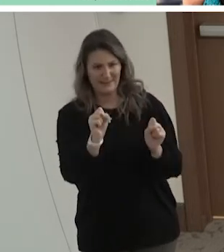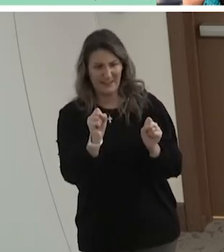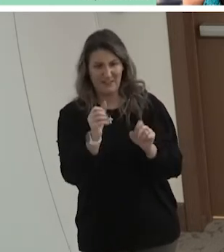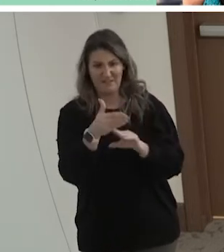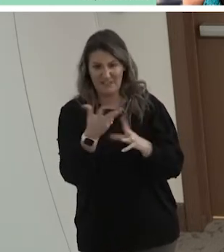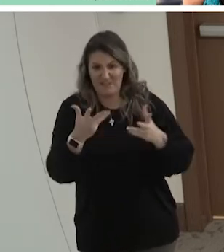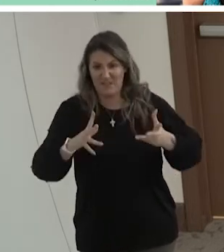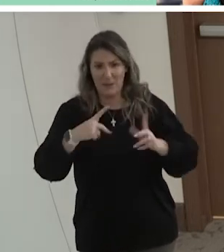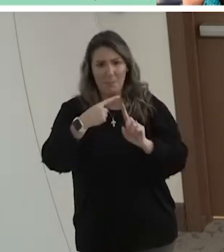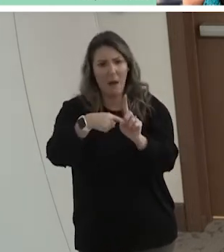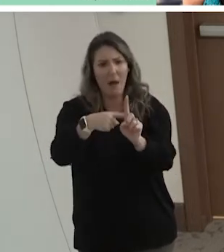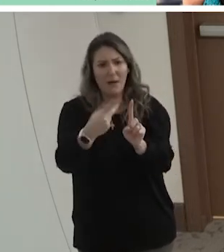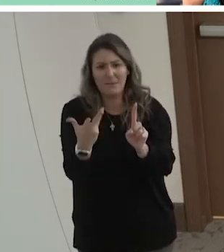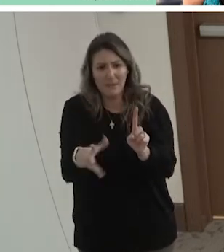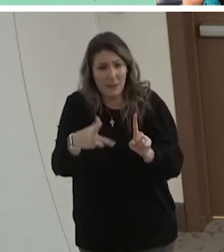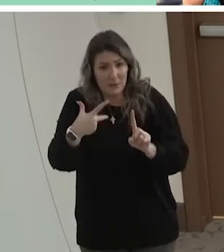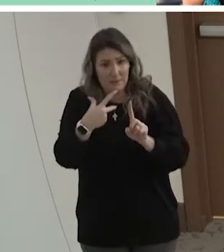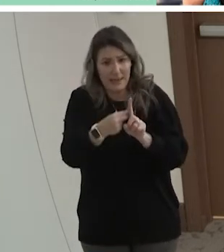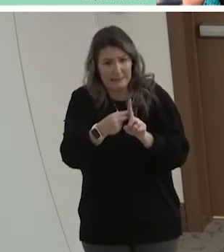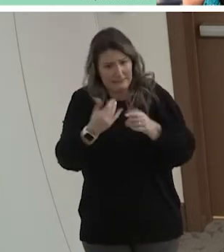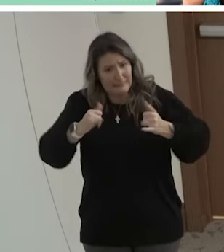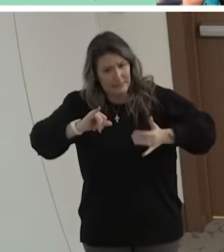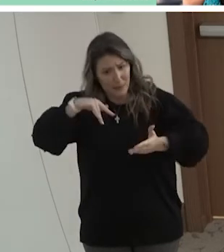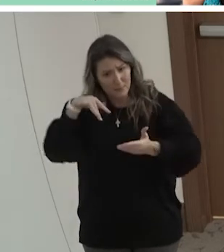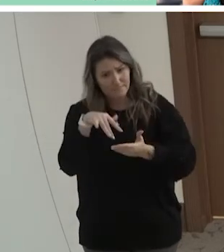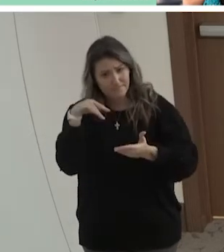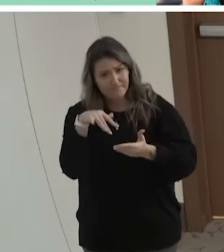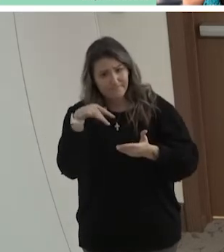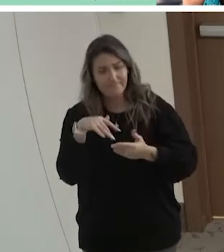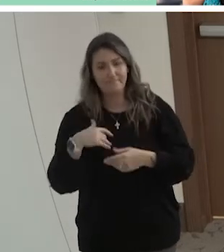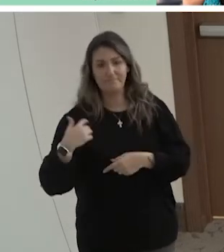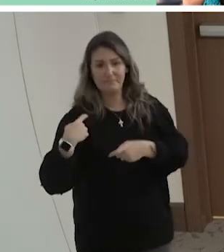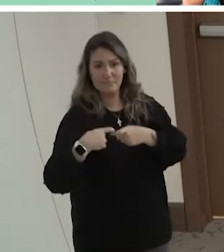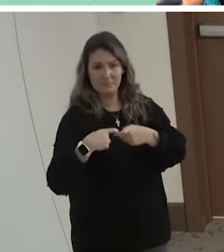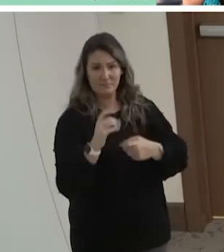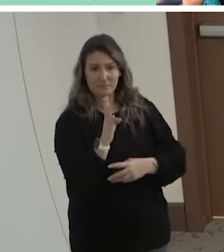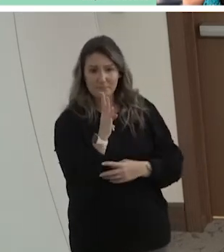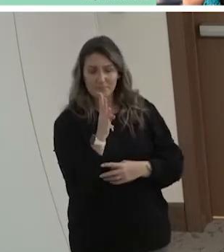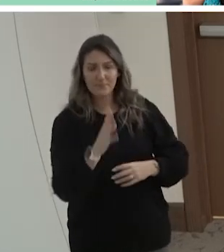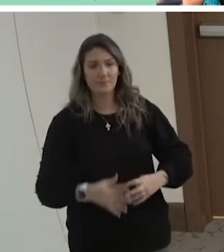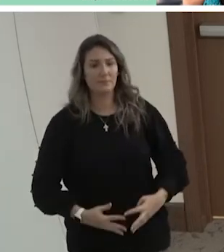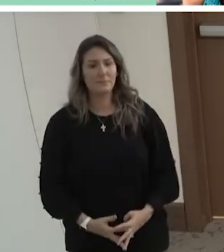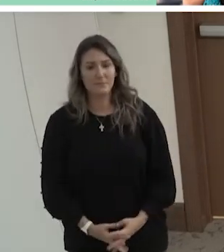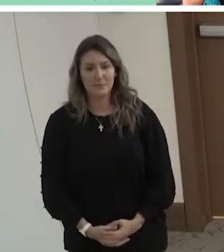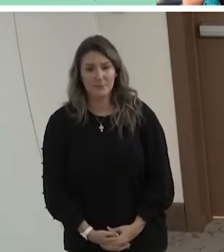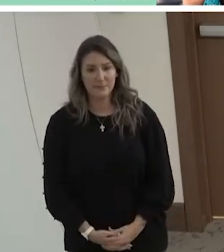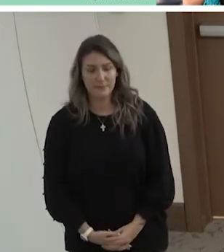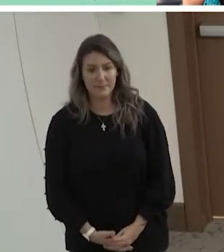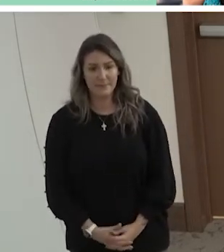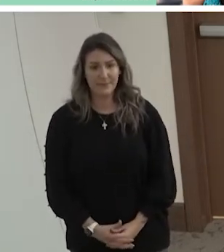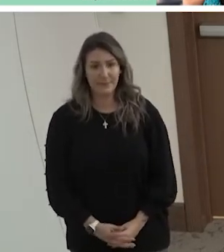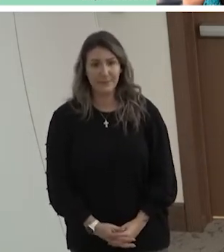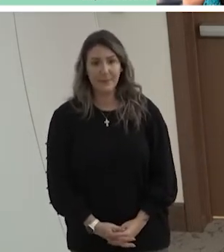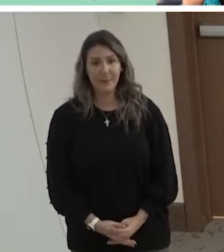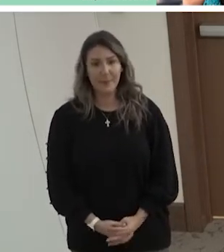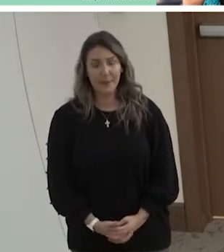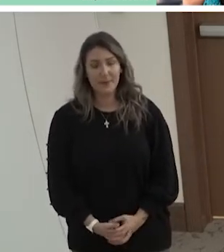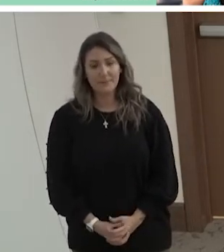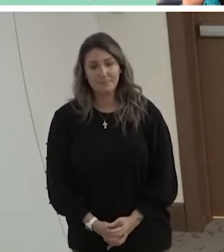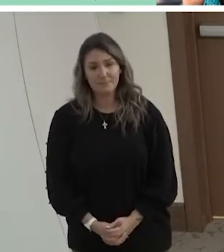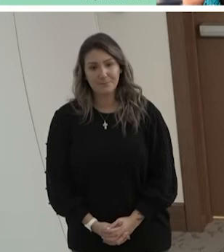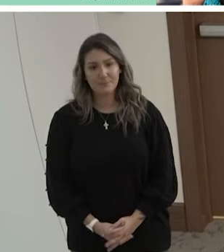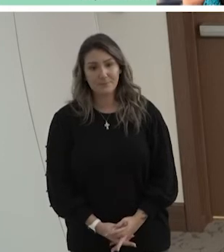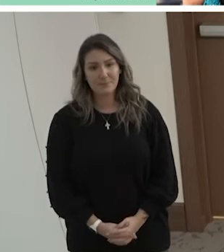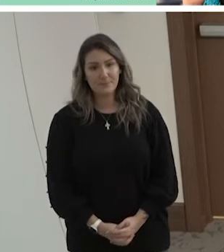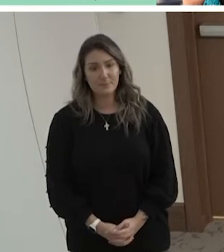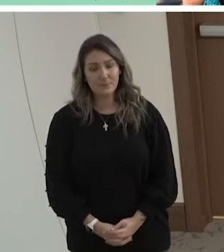have received the vaccine. Y tenemos la suerte aquí en los Estados Unidos de